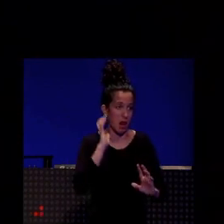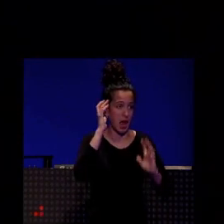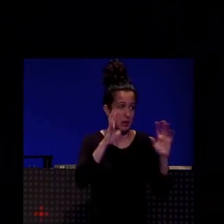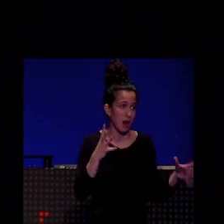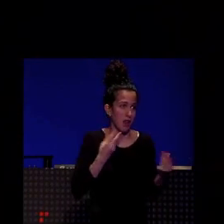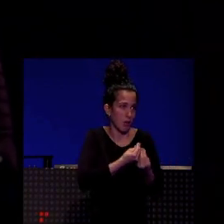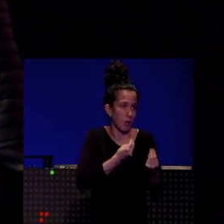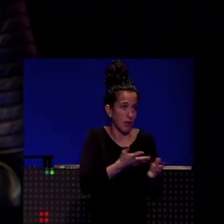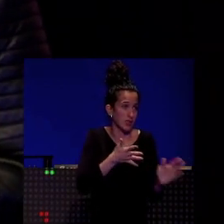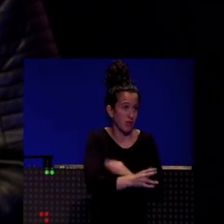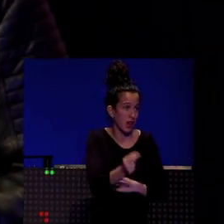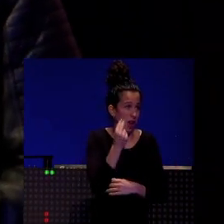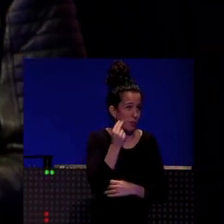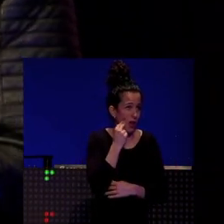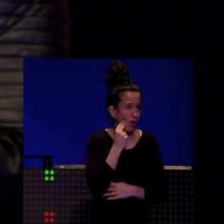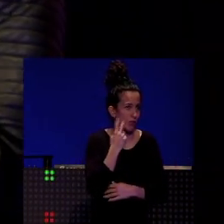el